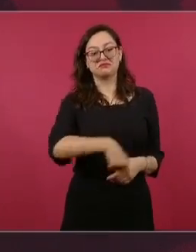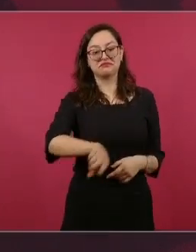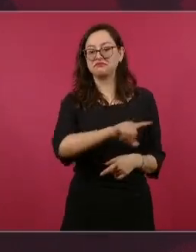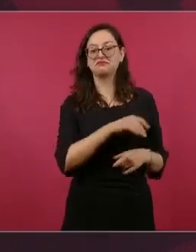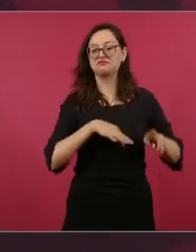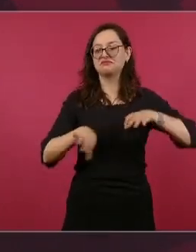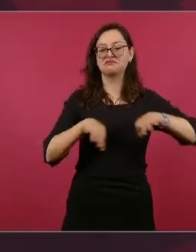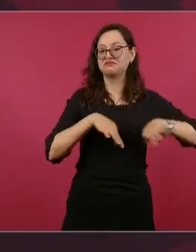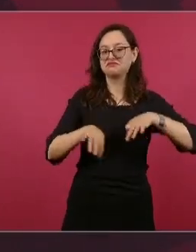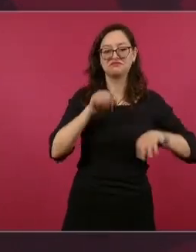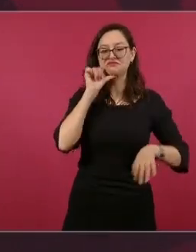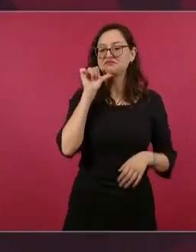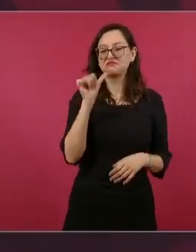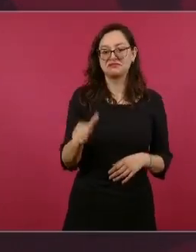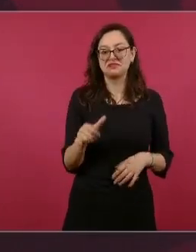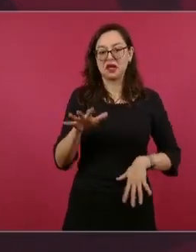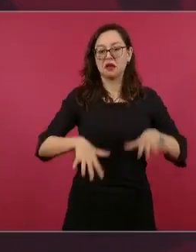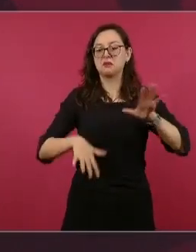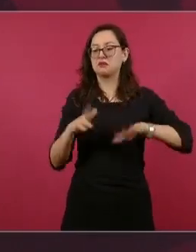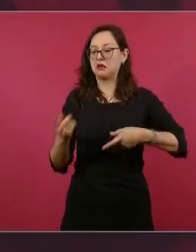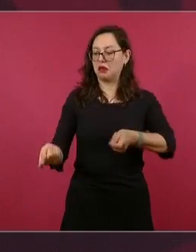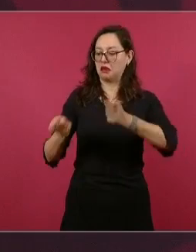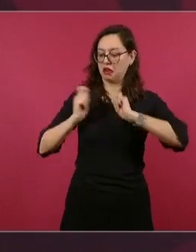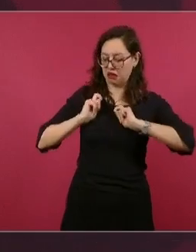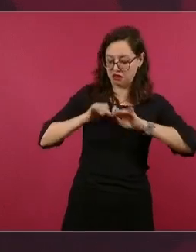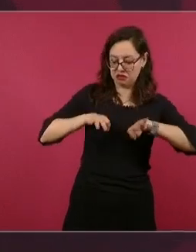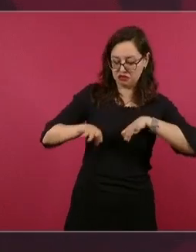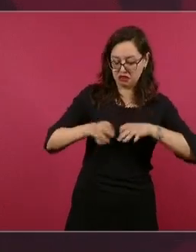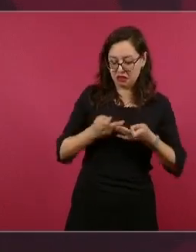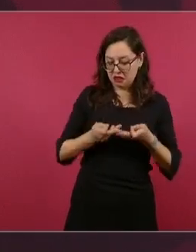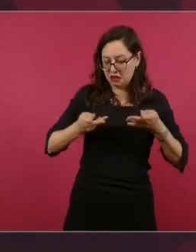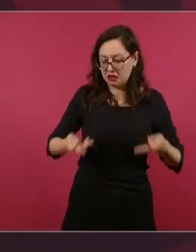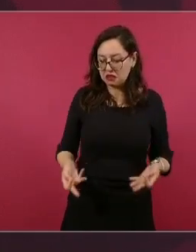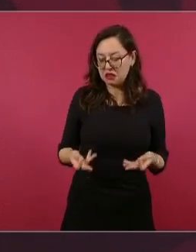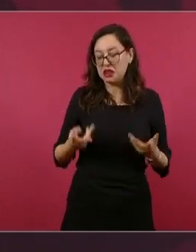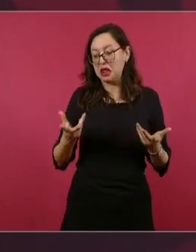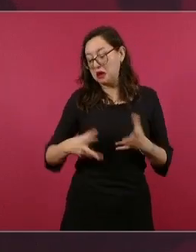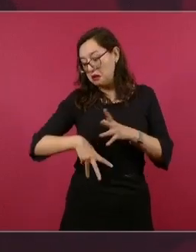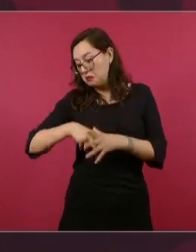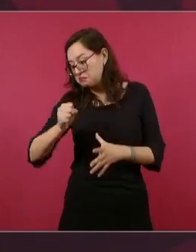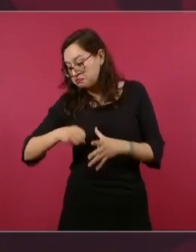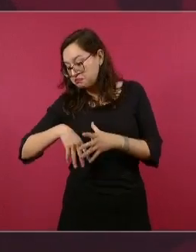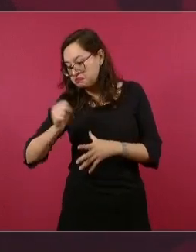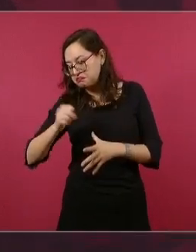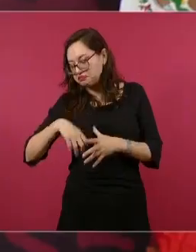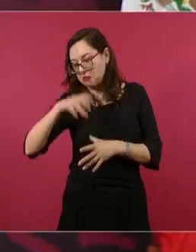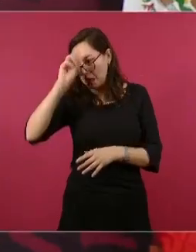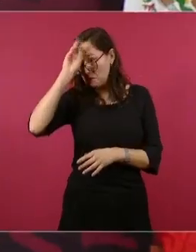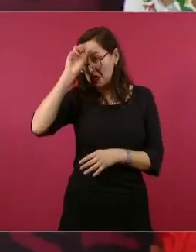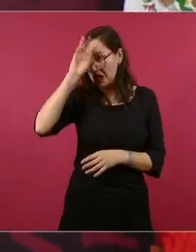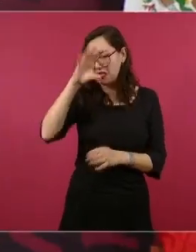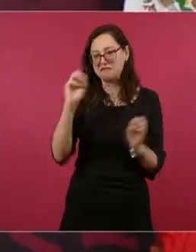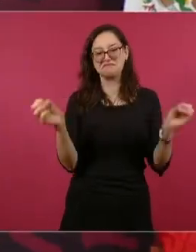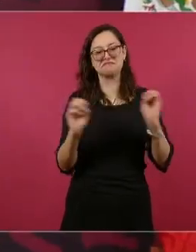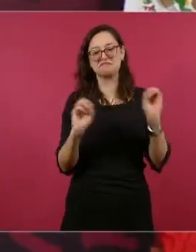ni siquiera para la explotación minera,